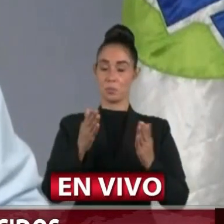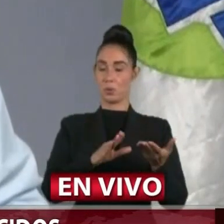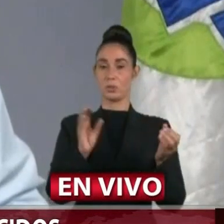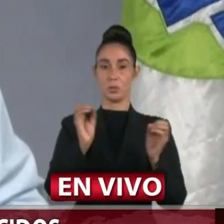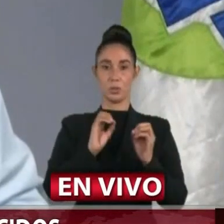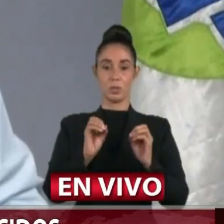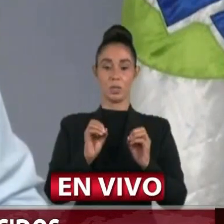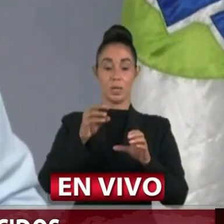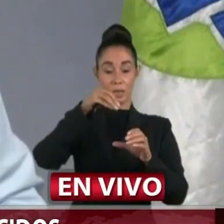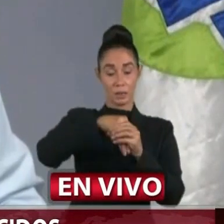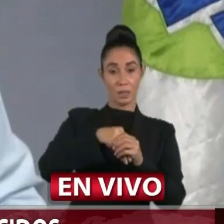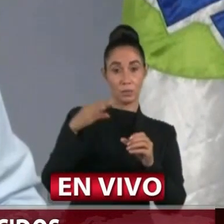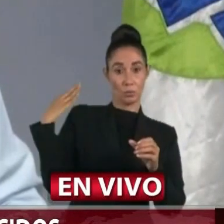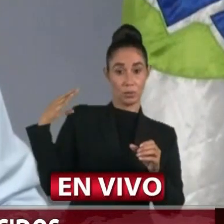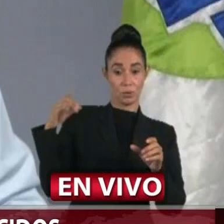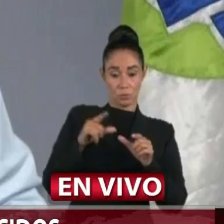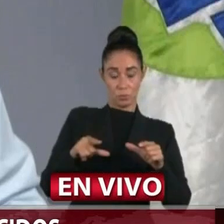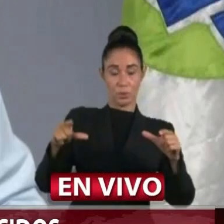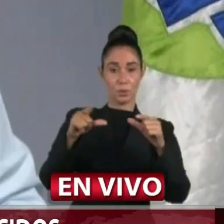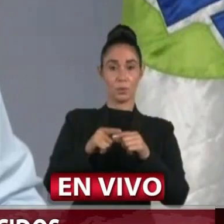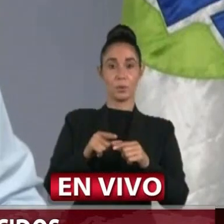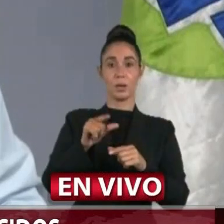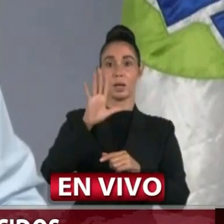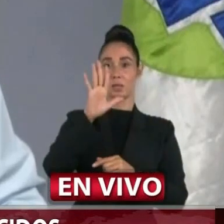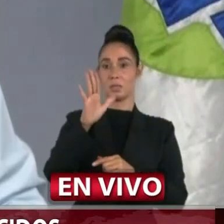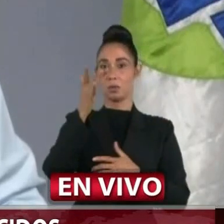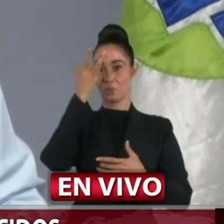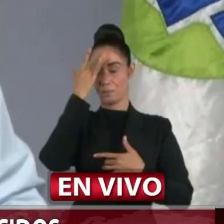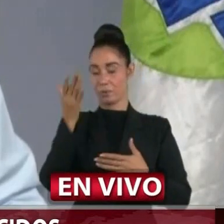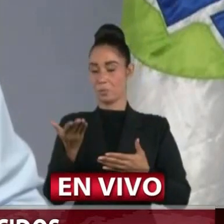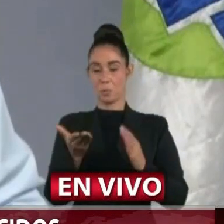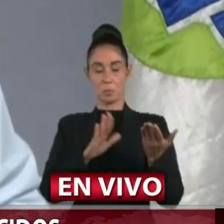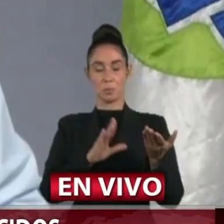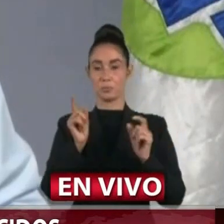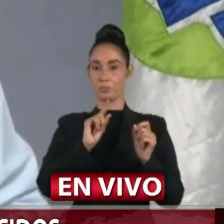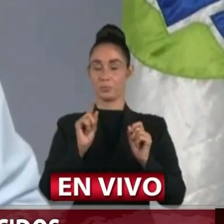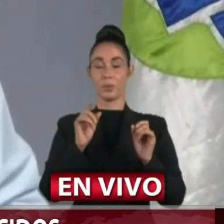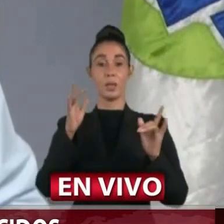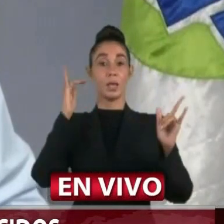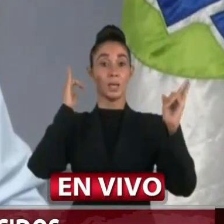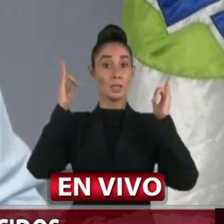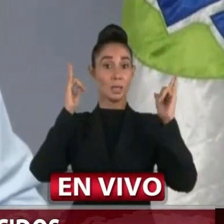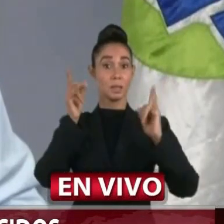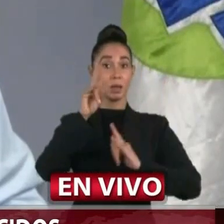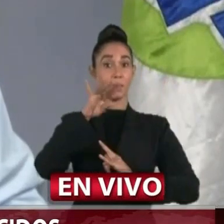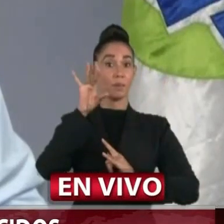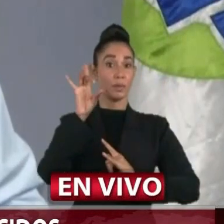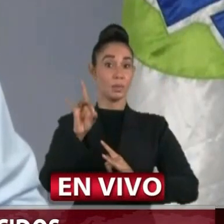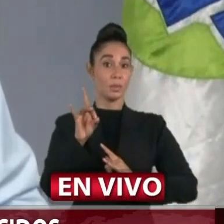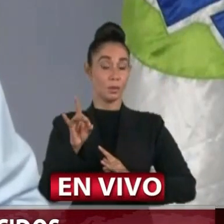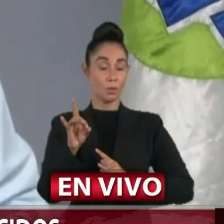casos sin fallecimiento. Santiago, 28 casos sin fallecimiento.